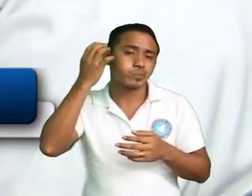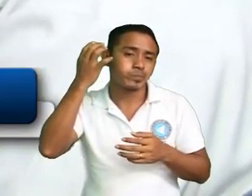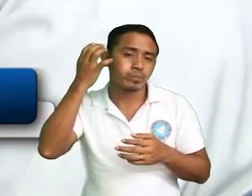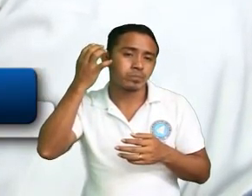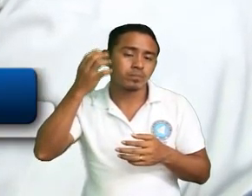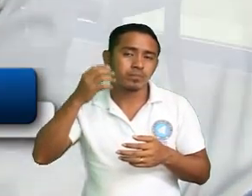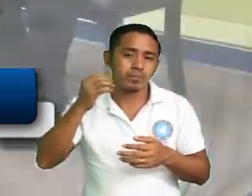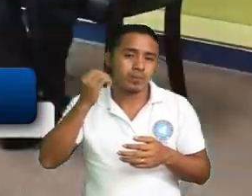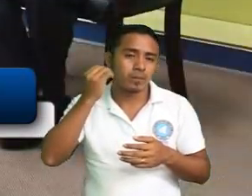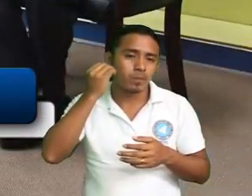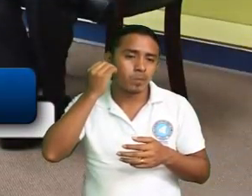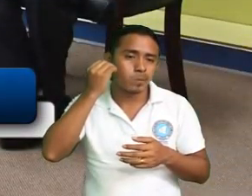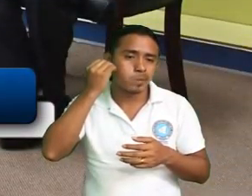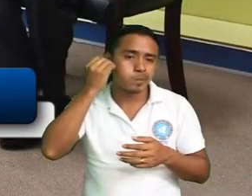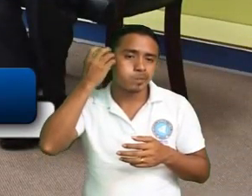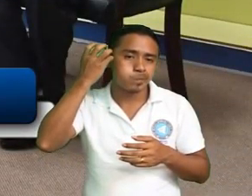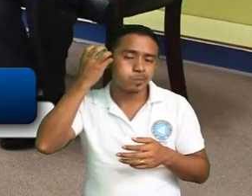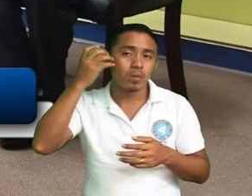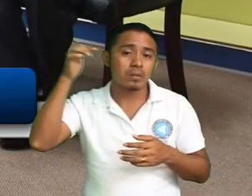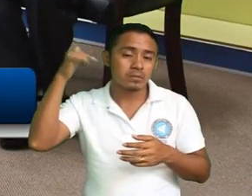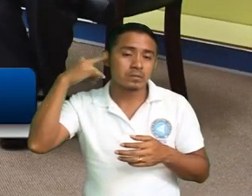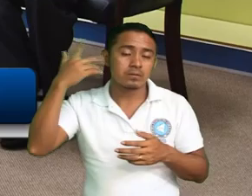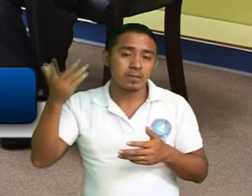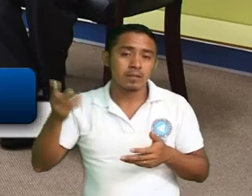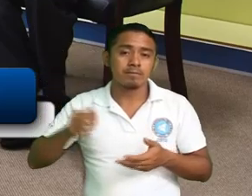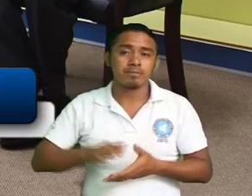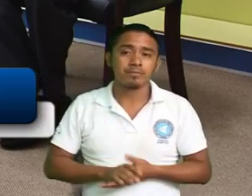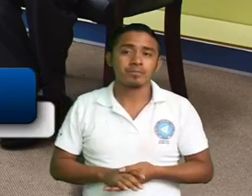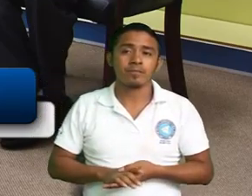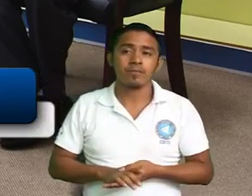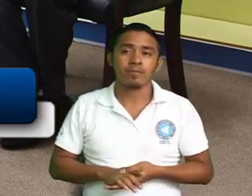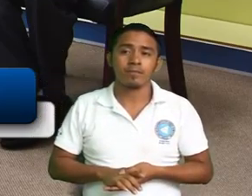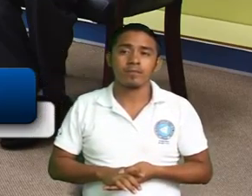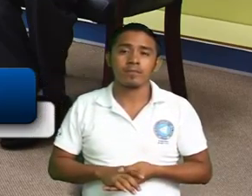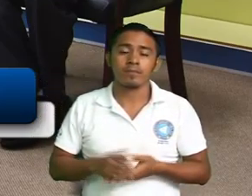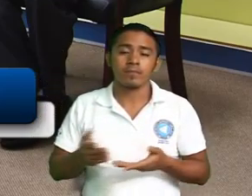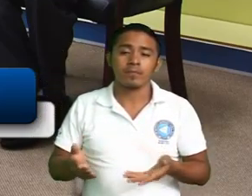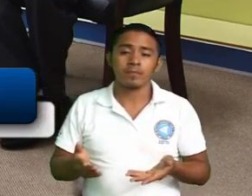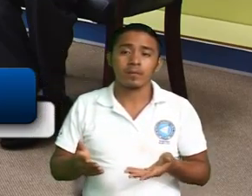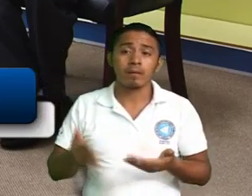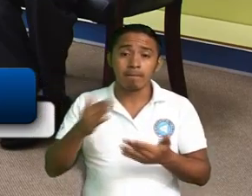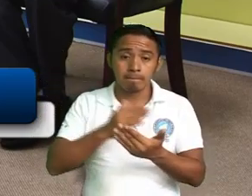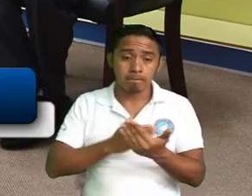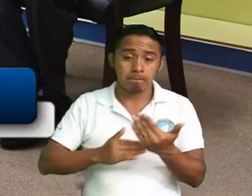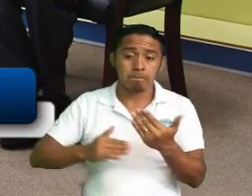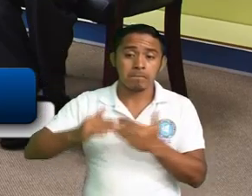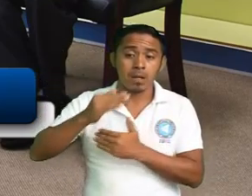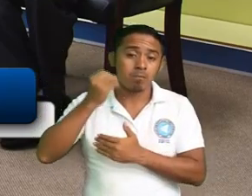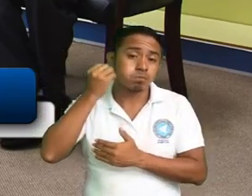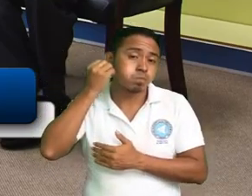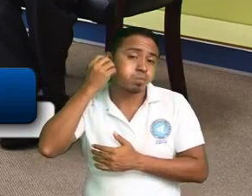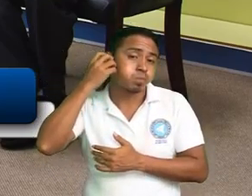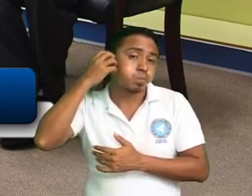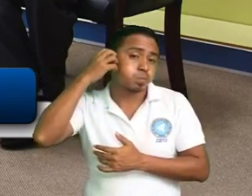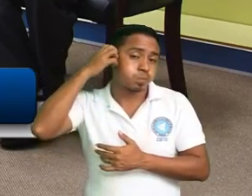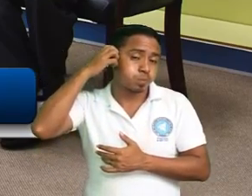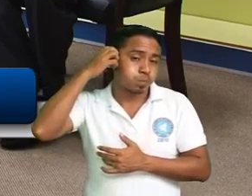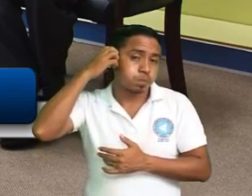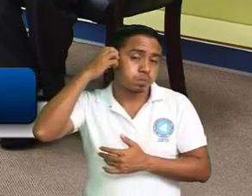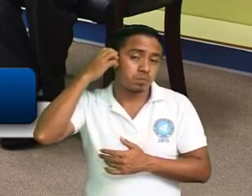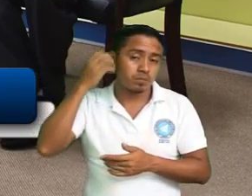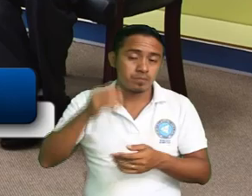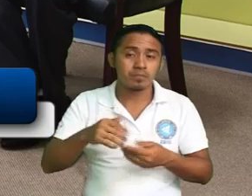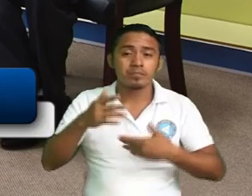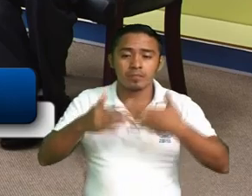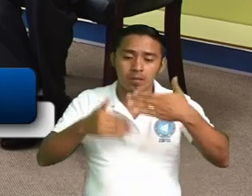¿verdad? Y eso tiene un grado de inflamación. Entre más inflamado va por etapa,